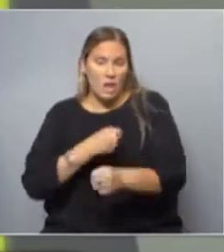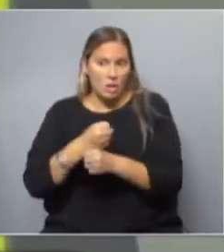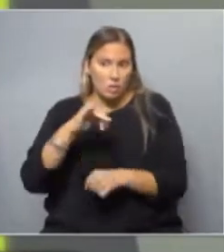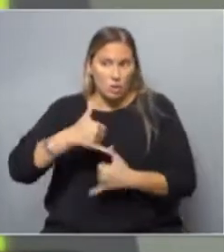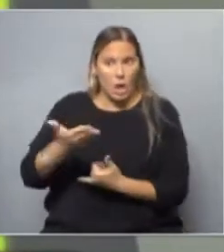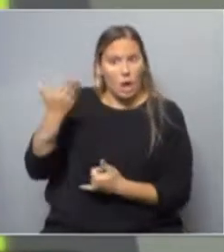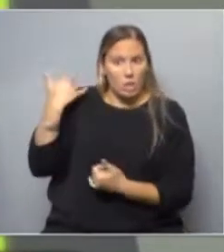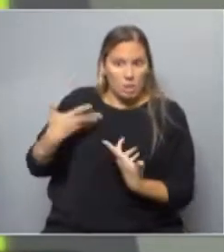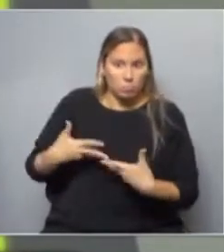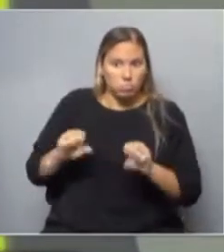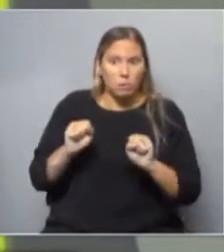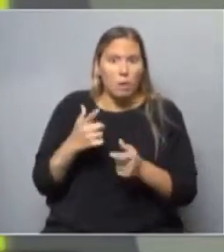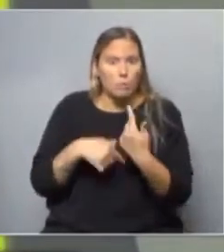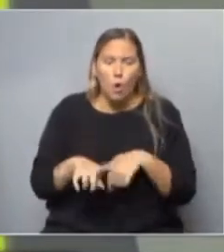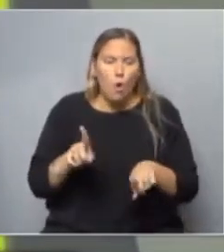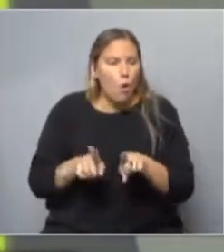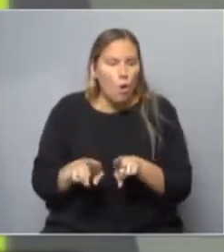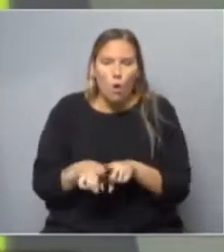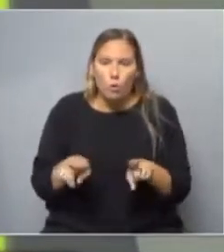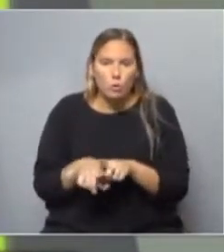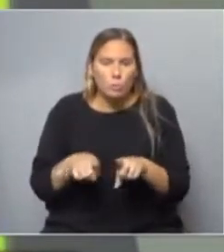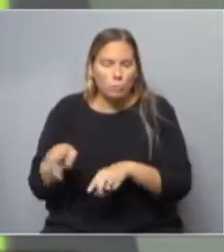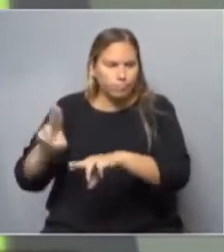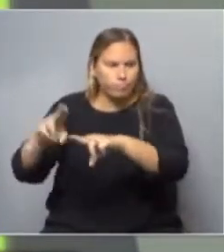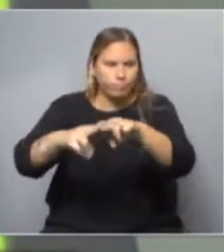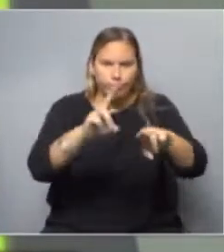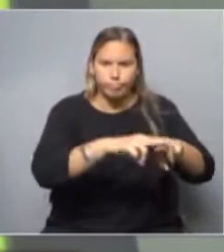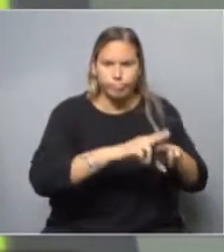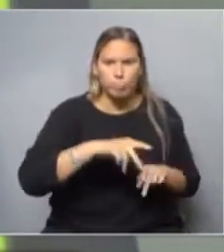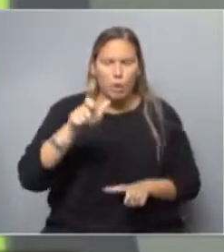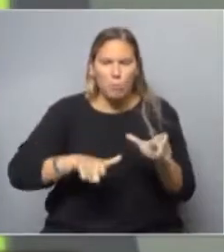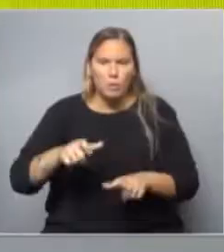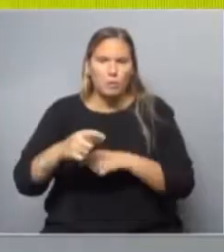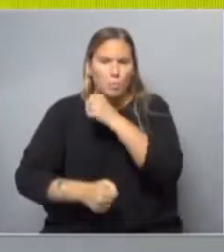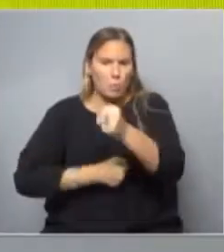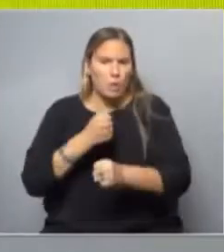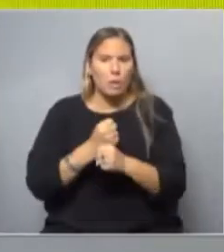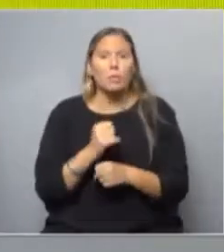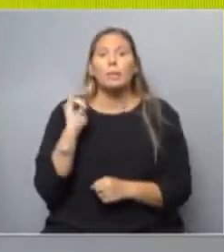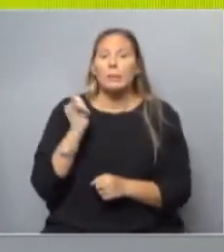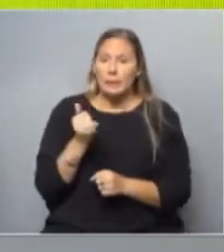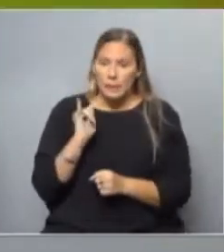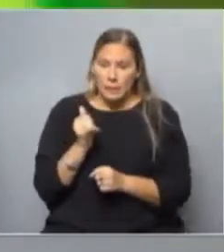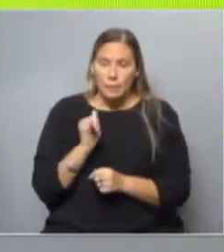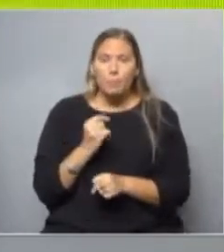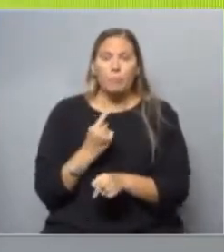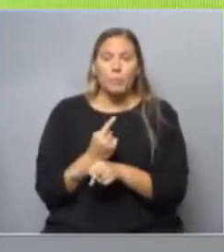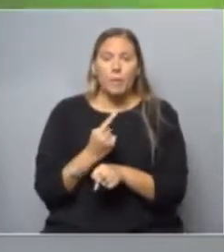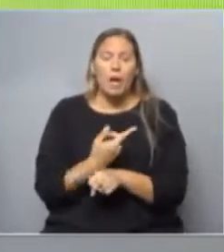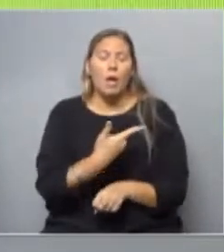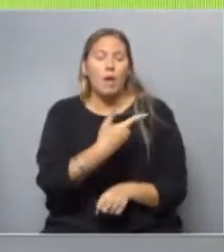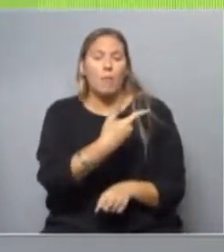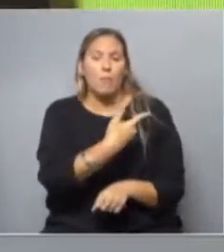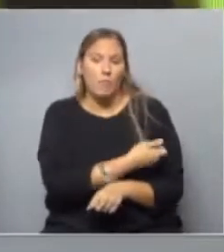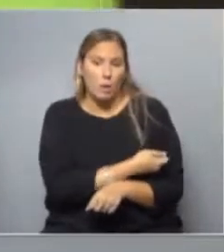que sin embargo, bueno, sigue entre nosotros y matando millones de gente de personas por año. Sí, bueno, en primer lugar la vacuna,